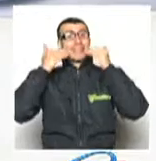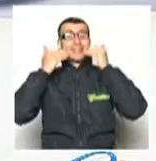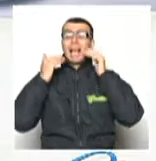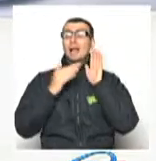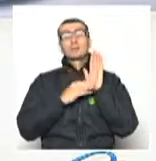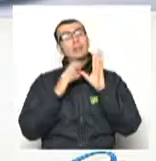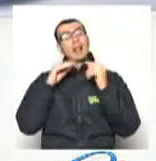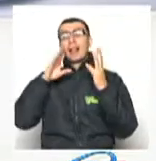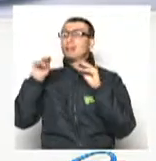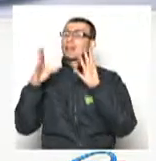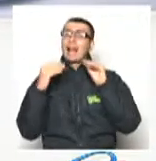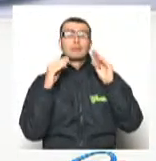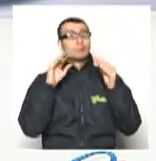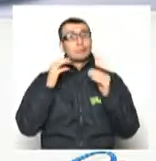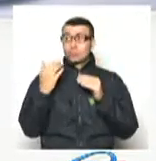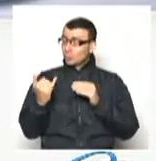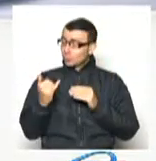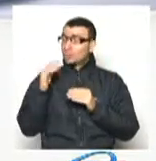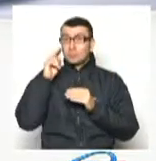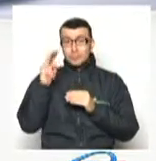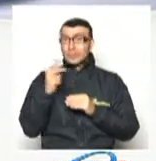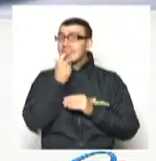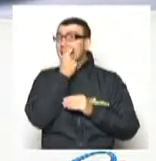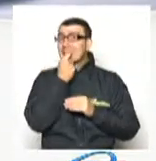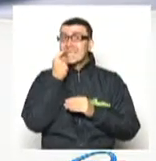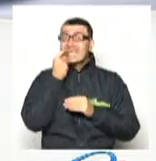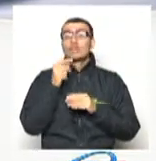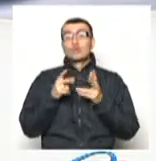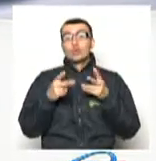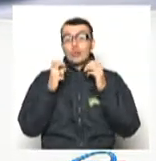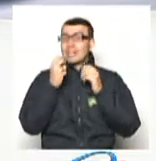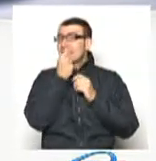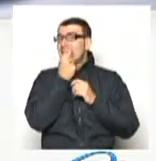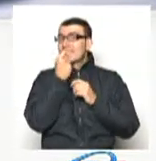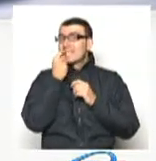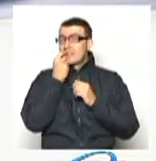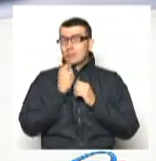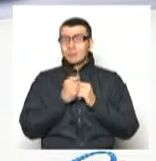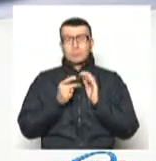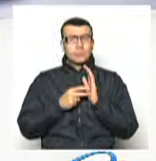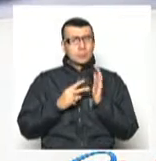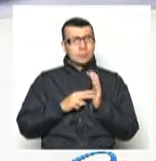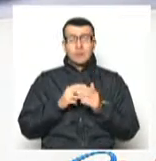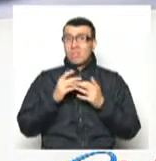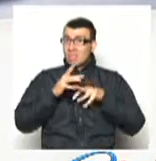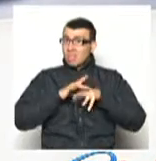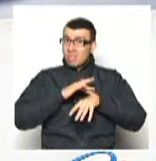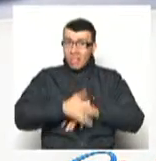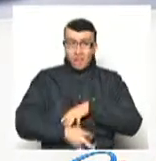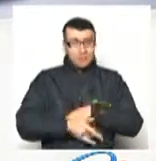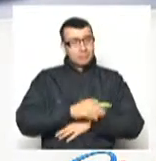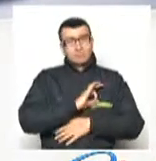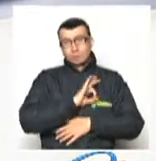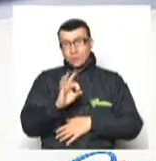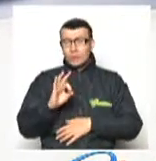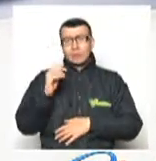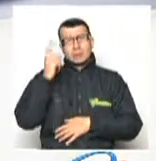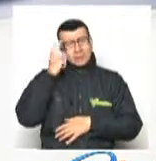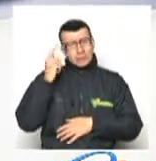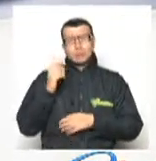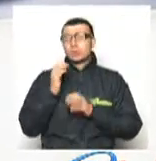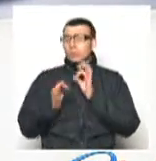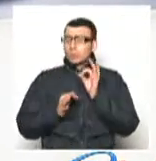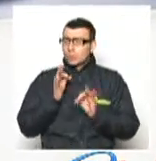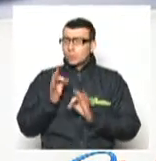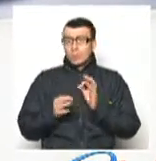le veía era su nueva dentadura. Y entonces yo creo que nunca es tarde para que nosotros pensemos en cuidarnos. Una